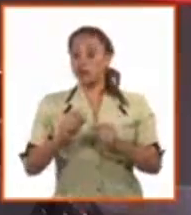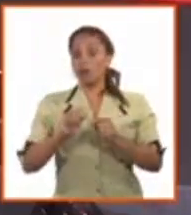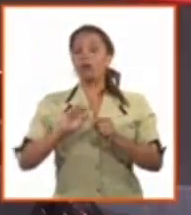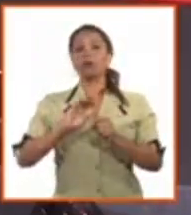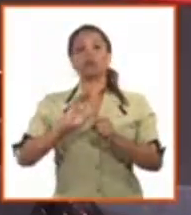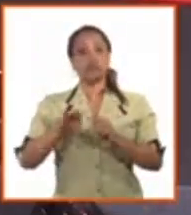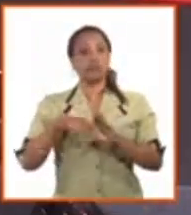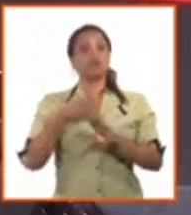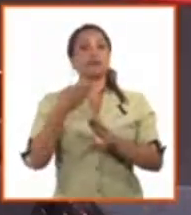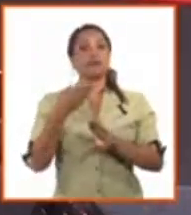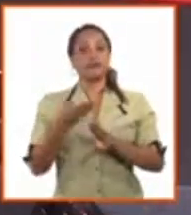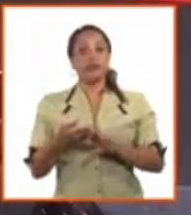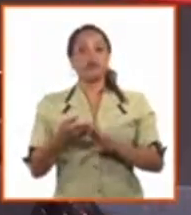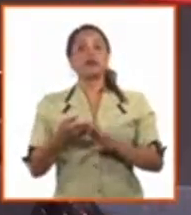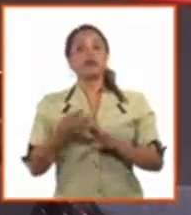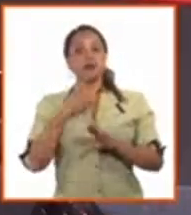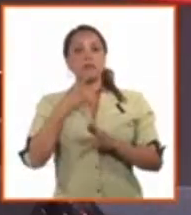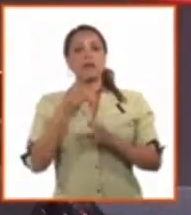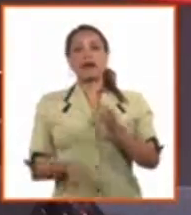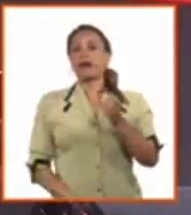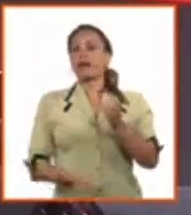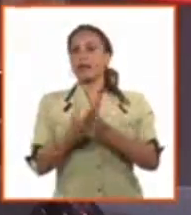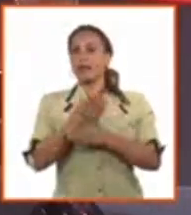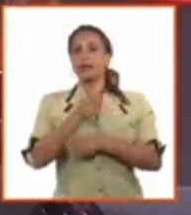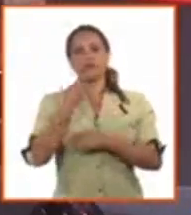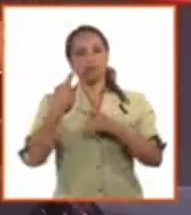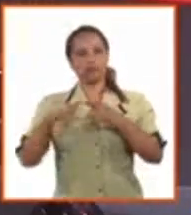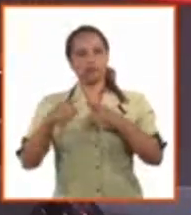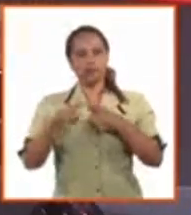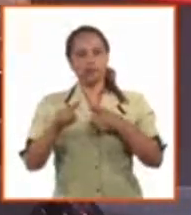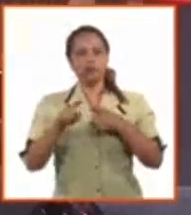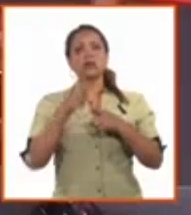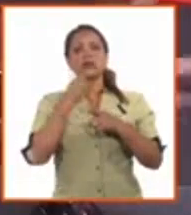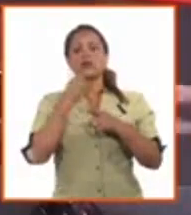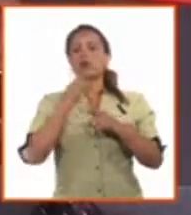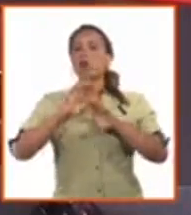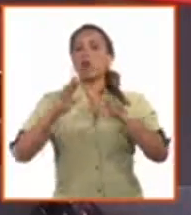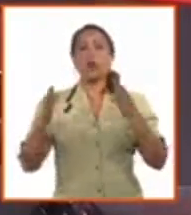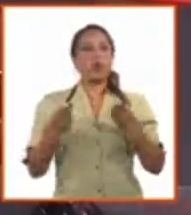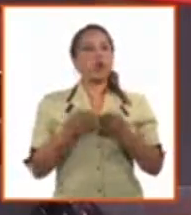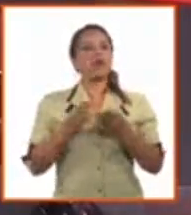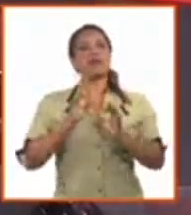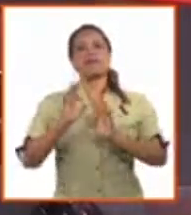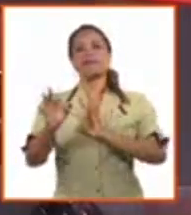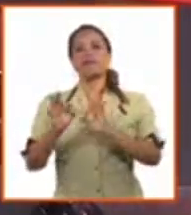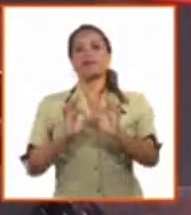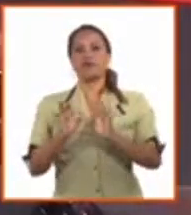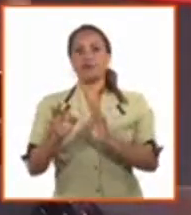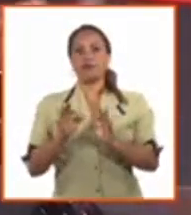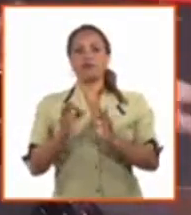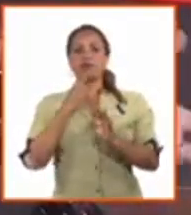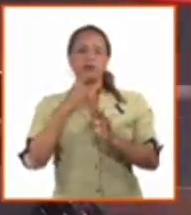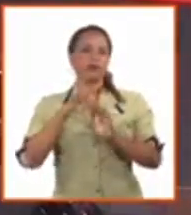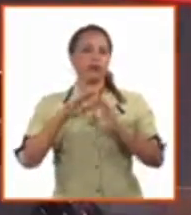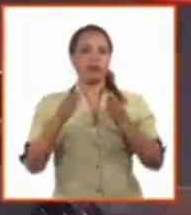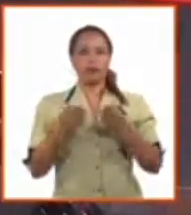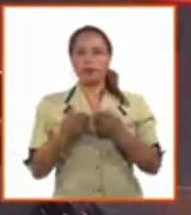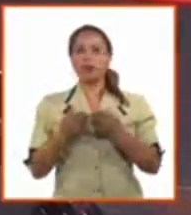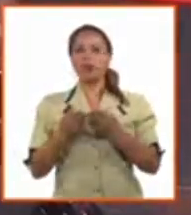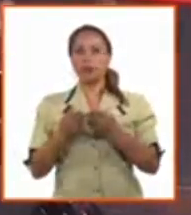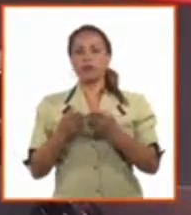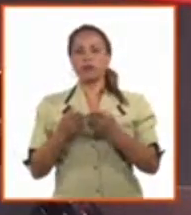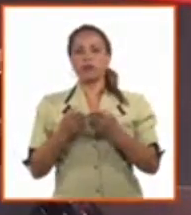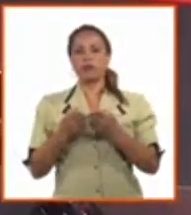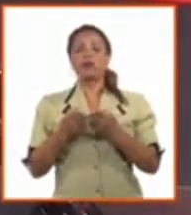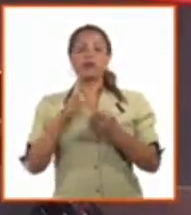resultados a disposición de todas estas funciones que hoy abarca la industria y que por